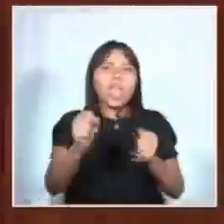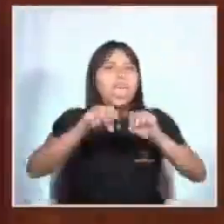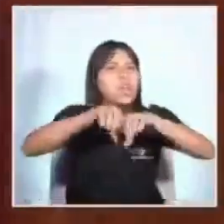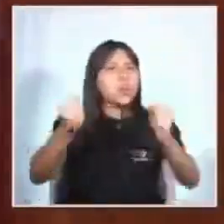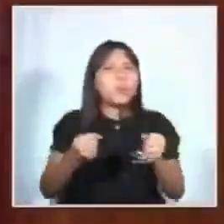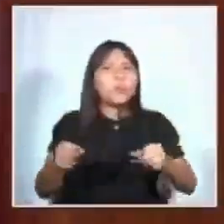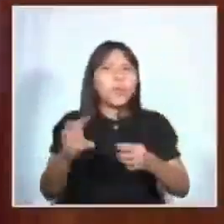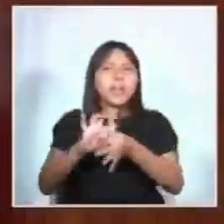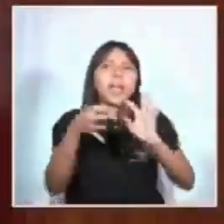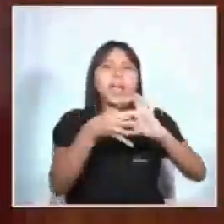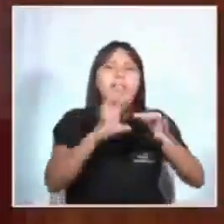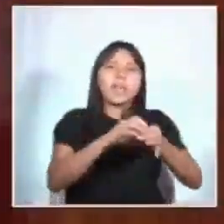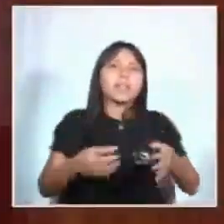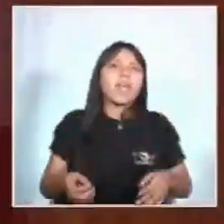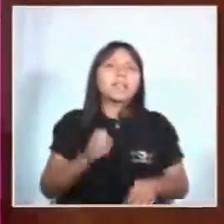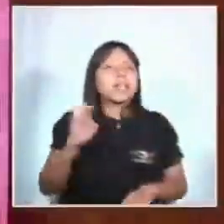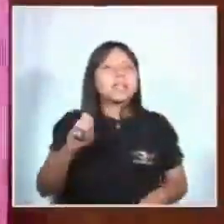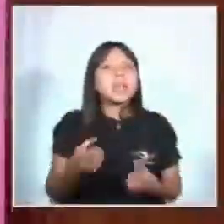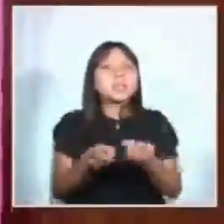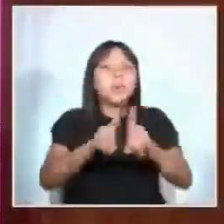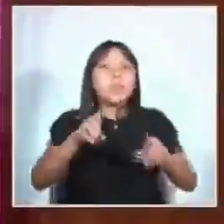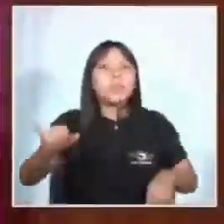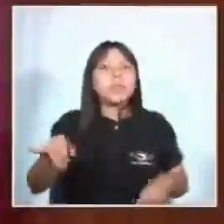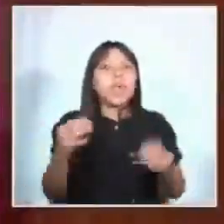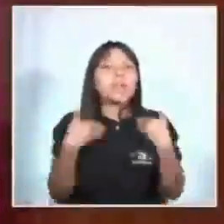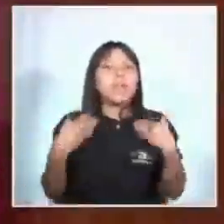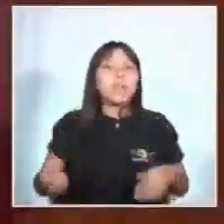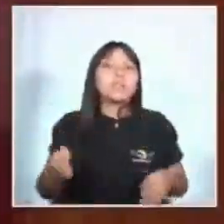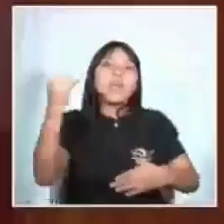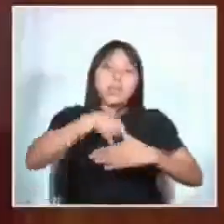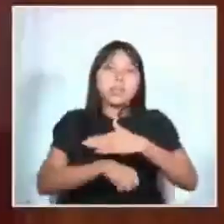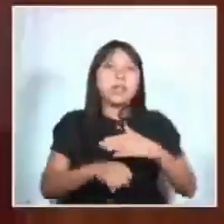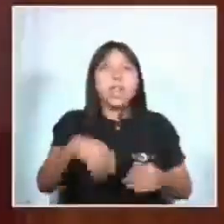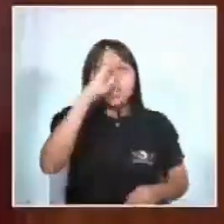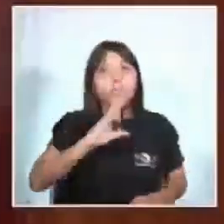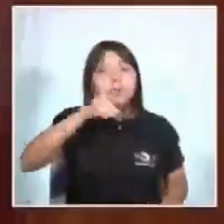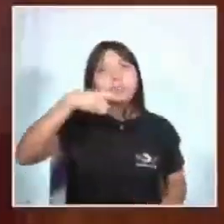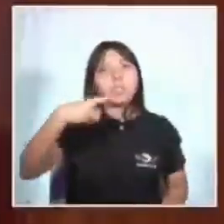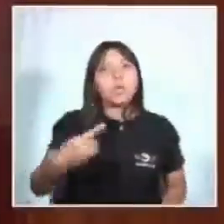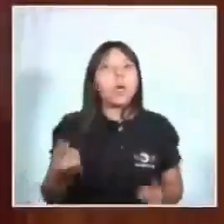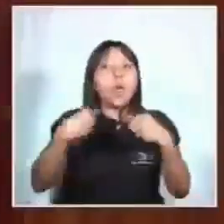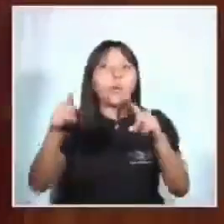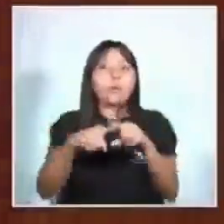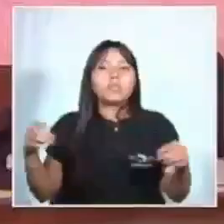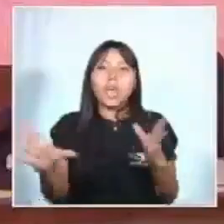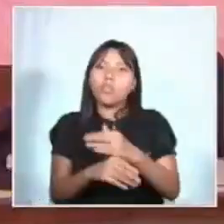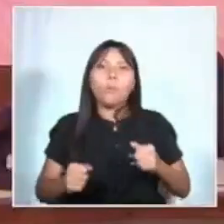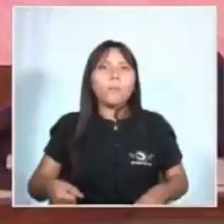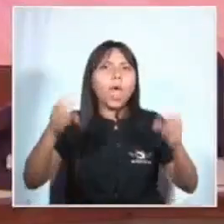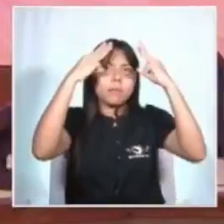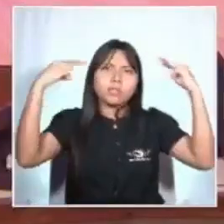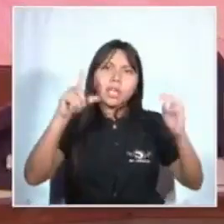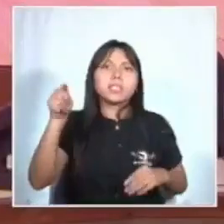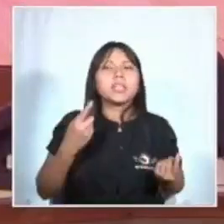esas mismas cadenas internamente. Entonces Dios dijo, vamos a cogerte, Moisés, y te voy a llevar